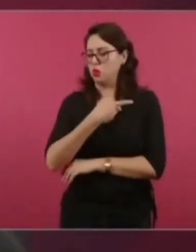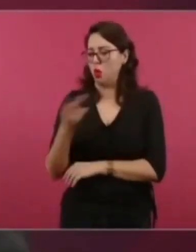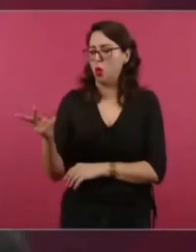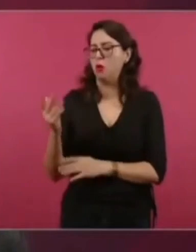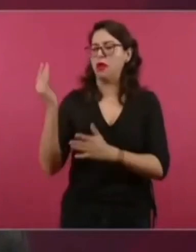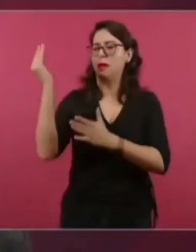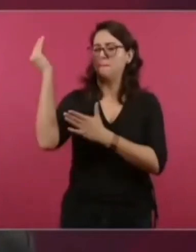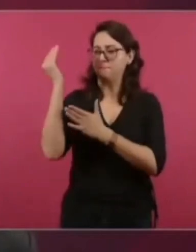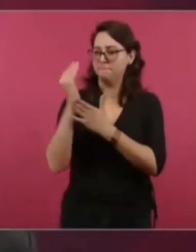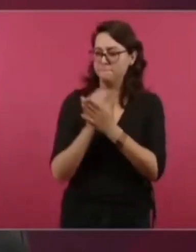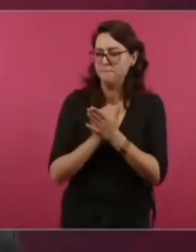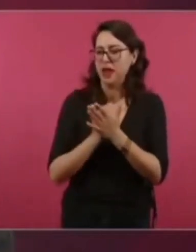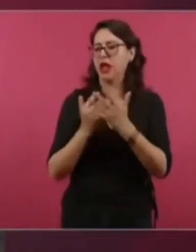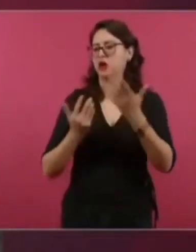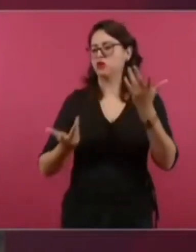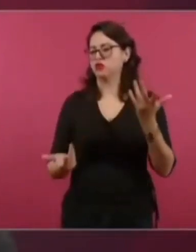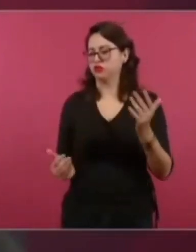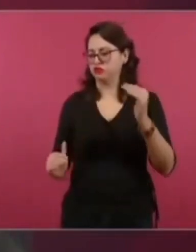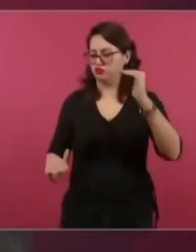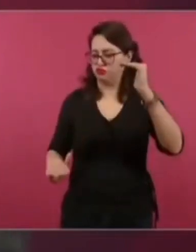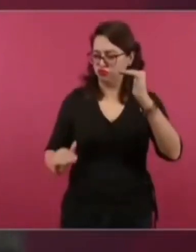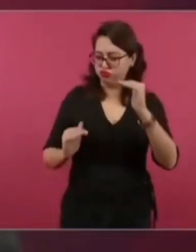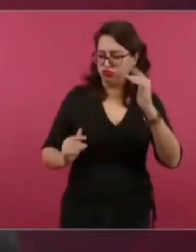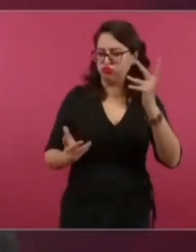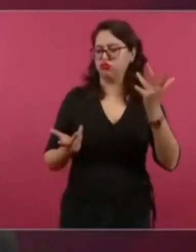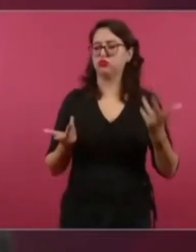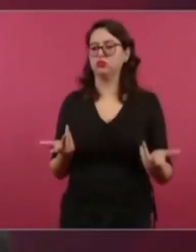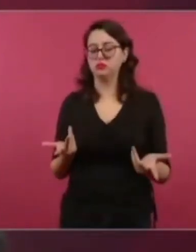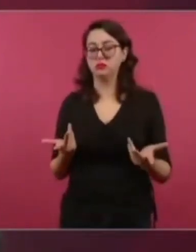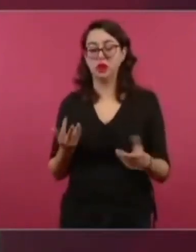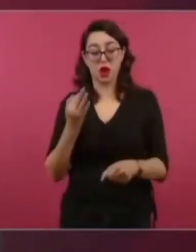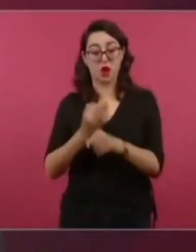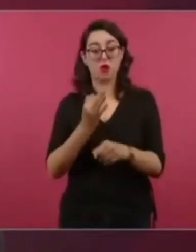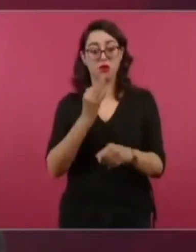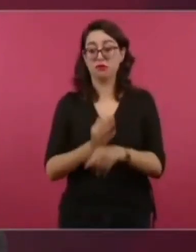Y resulta que ya lo logramos.